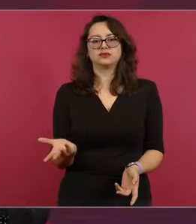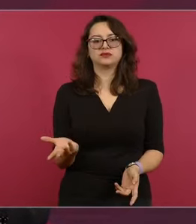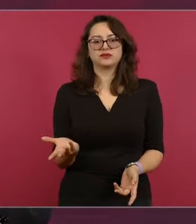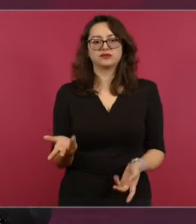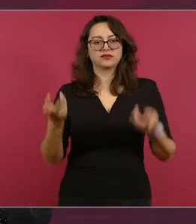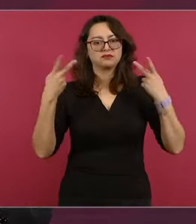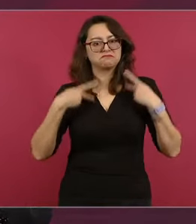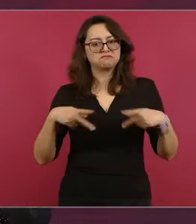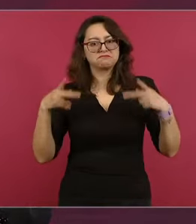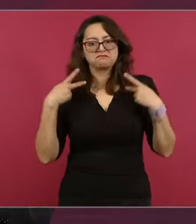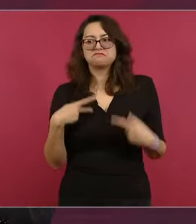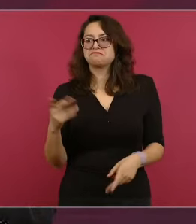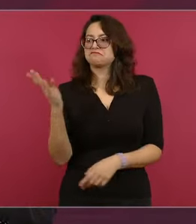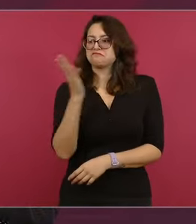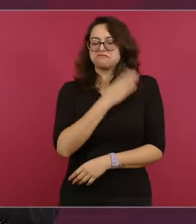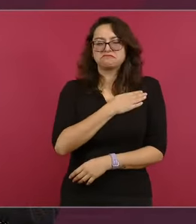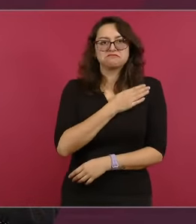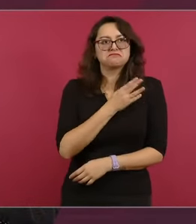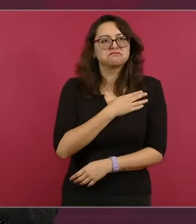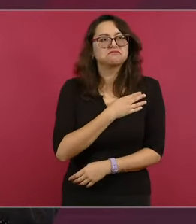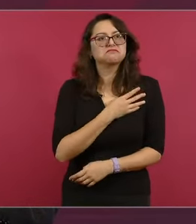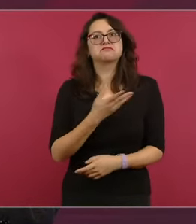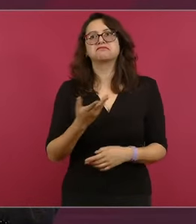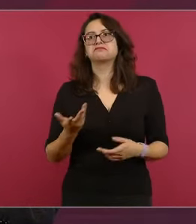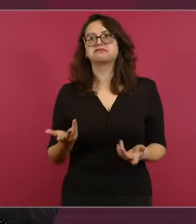una buena persona,